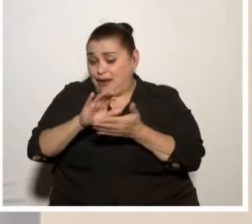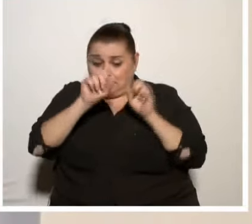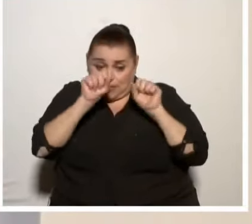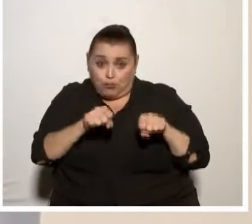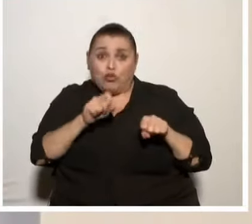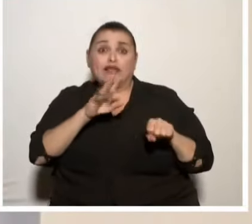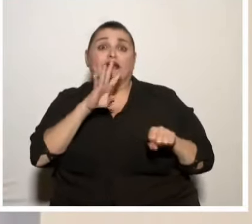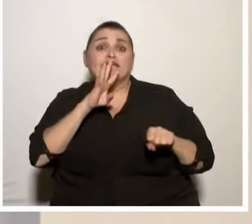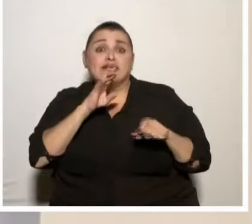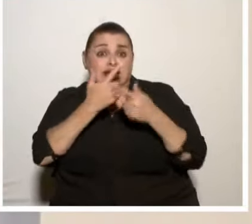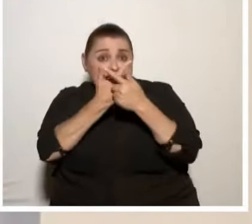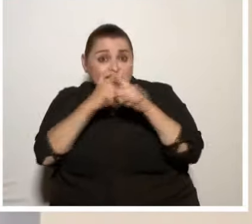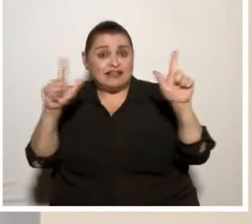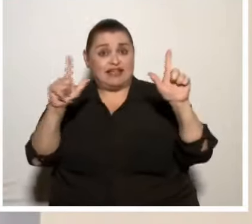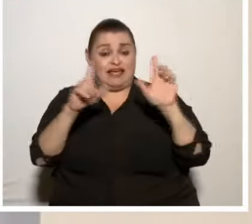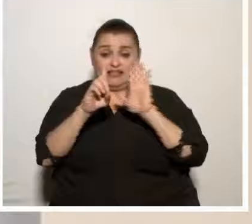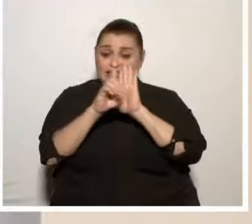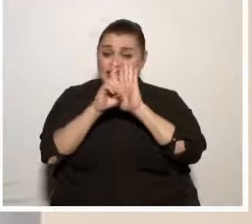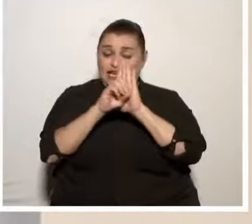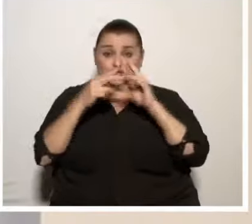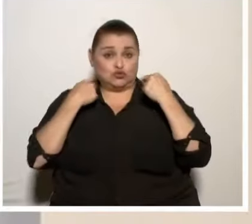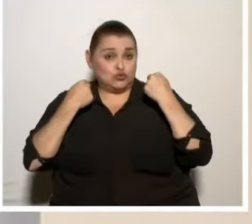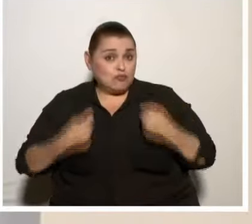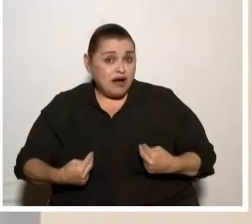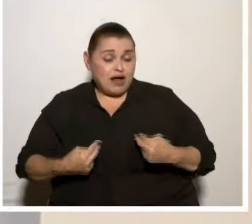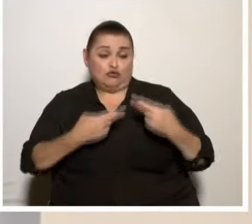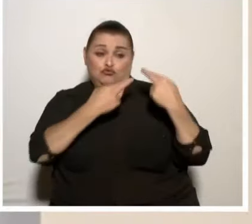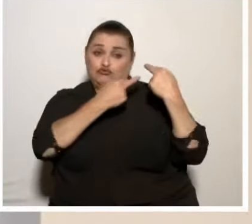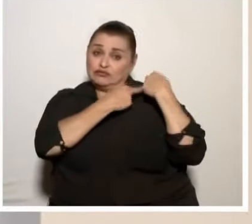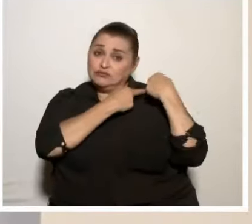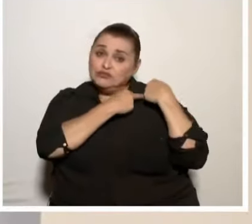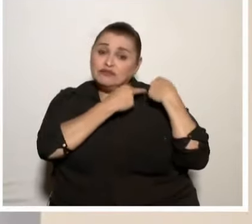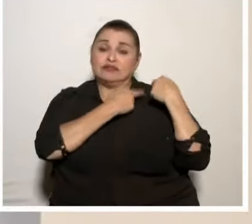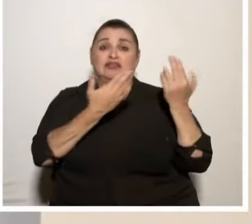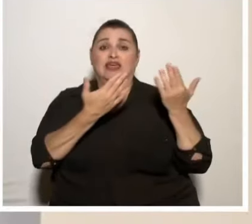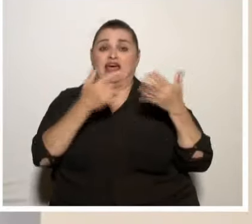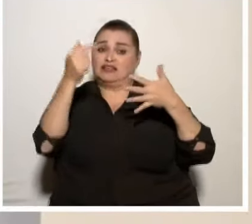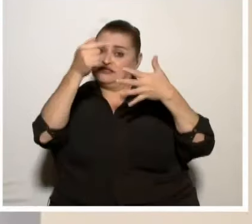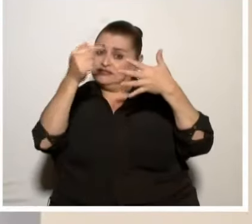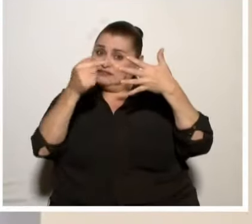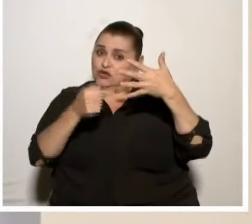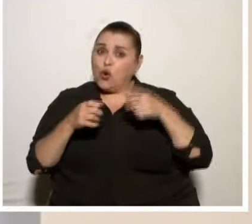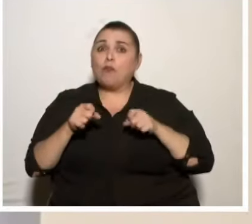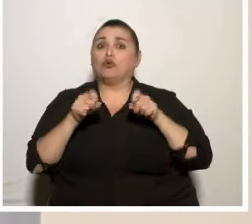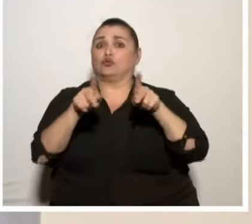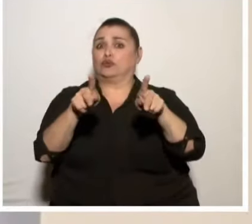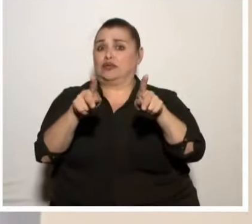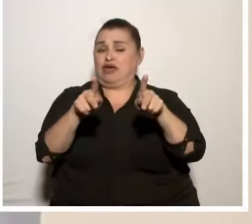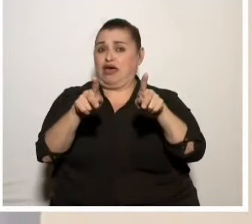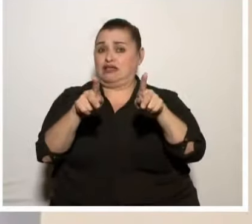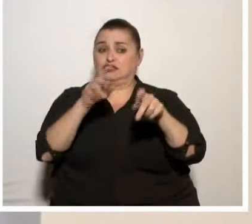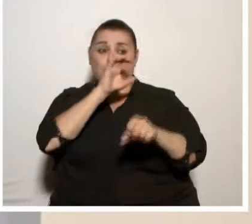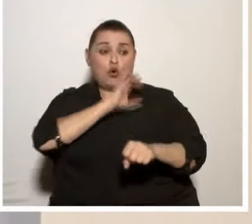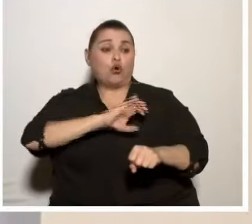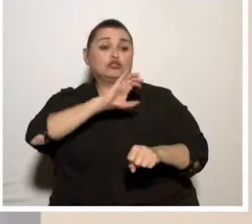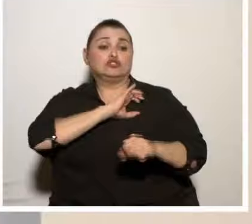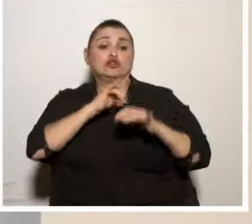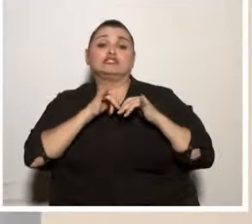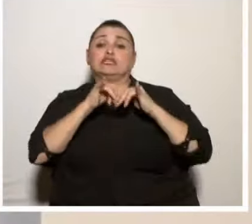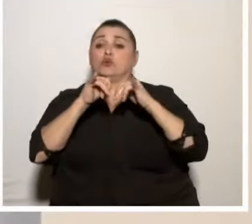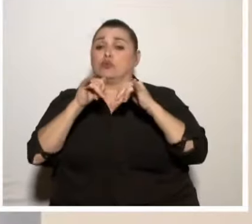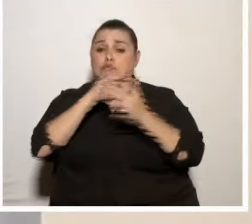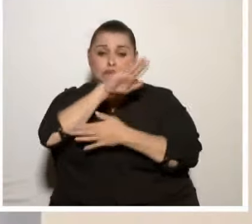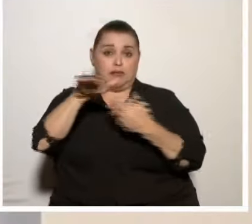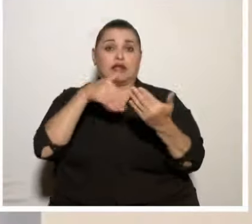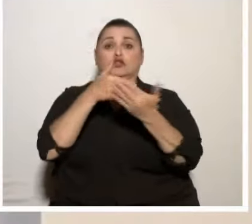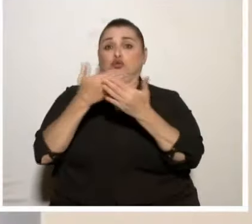de libertad, de derechos humanos, de responsabilidades, de oportunidades en condiciones de igualdad para